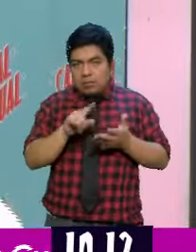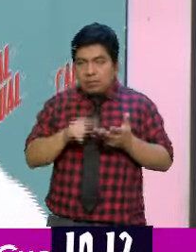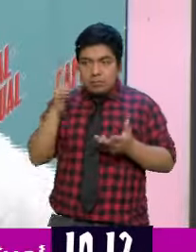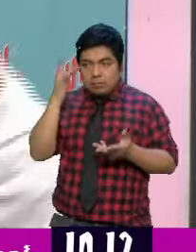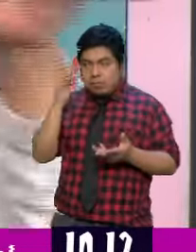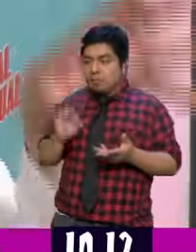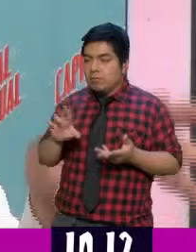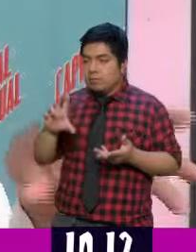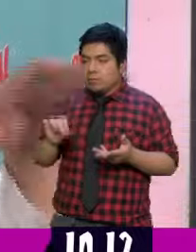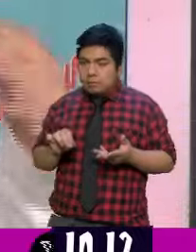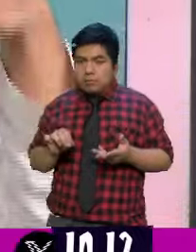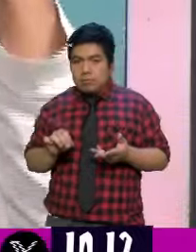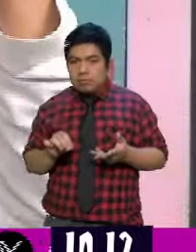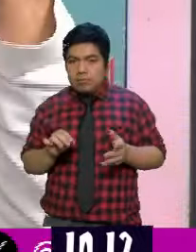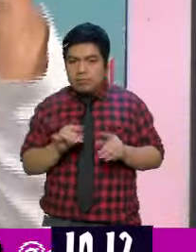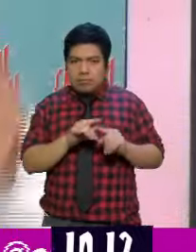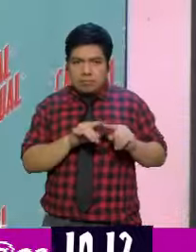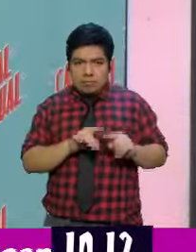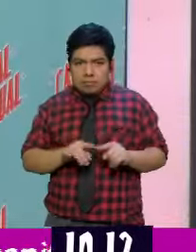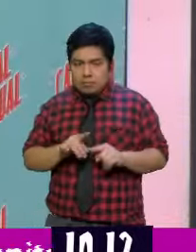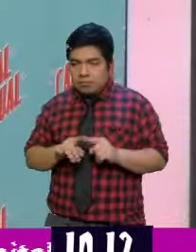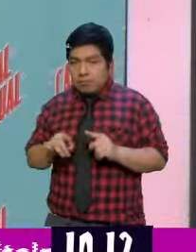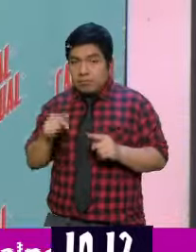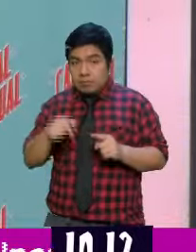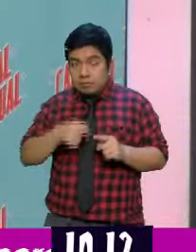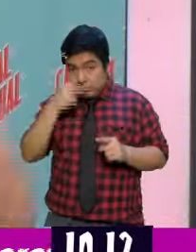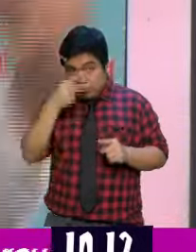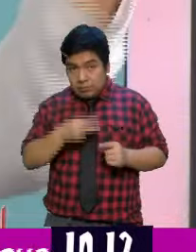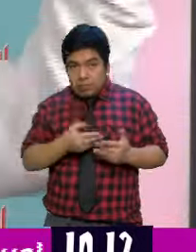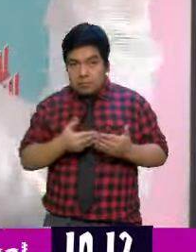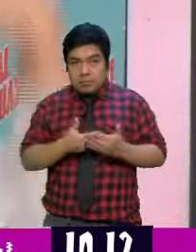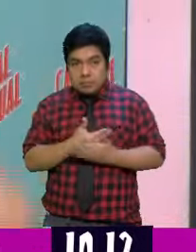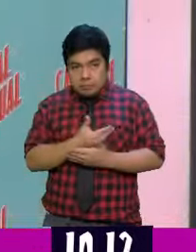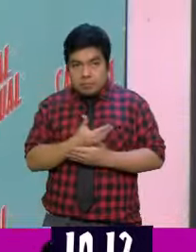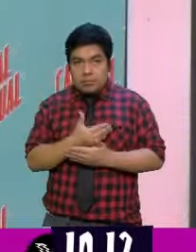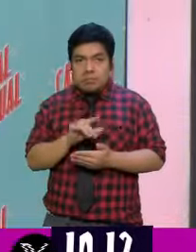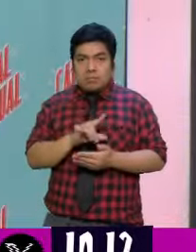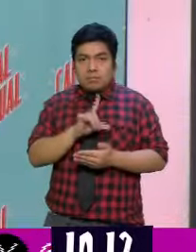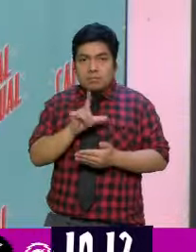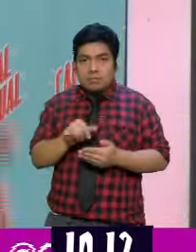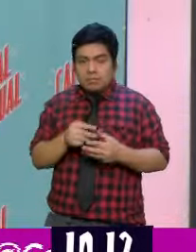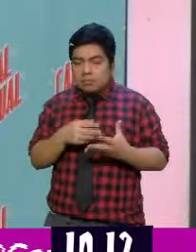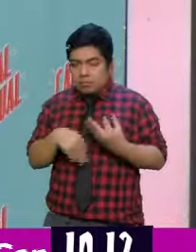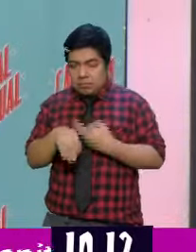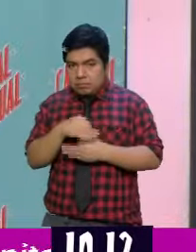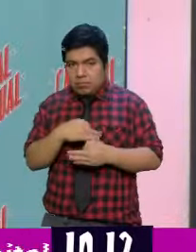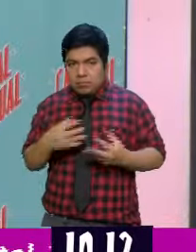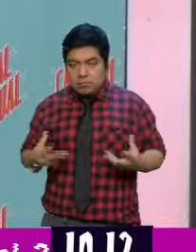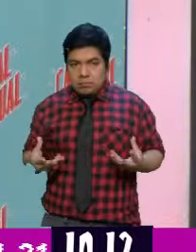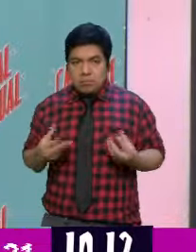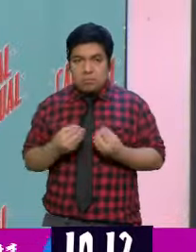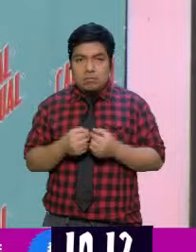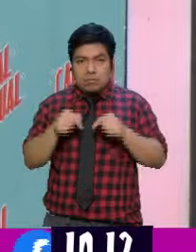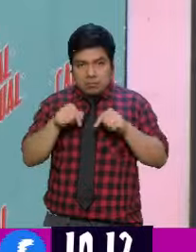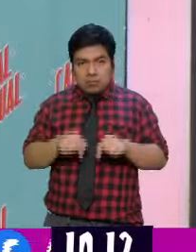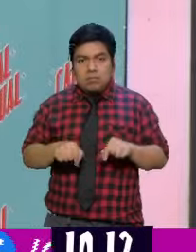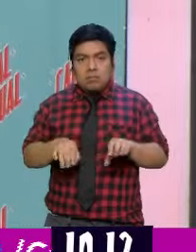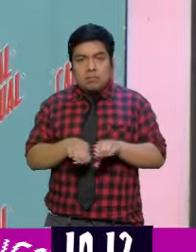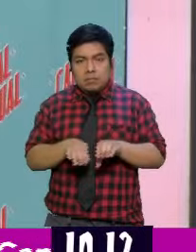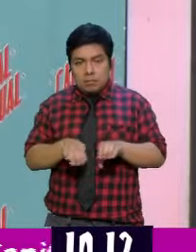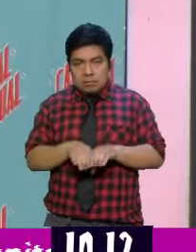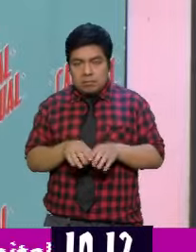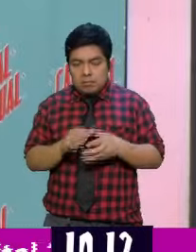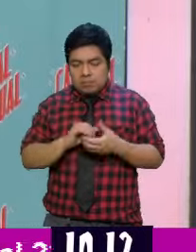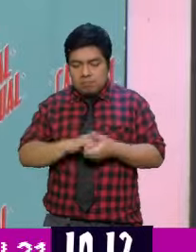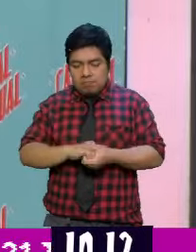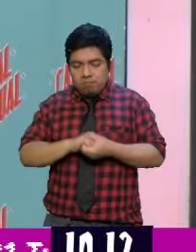habla de una diáspora. Todo lo que ha surgido en México o lo que ha llegado en México y que ha formado parte finalmente de lo que es el rock mexicano. Y cómo han